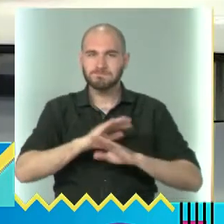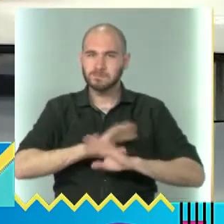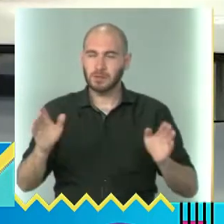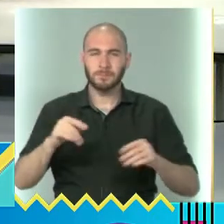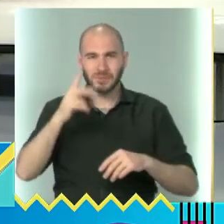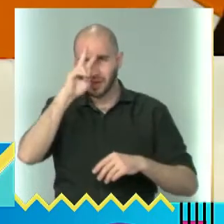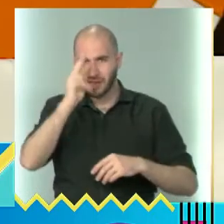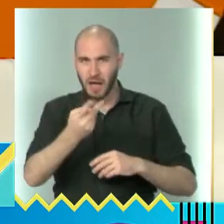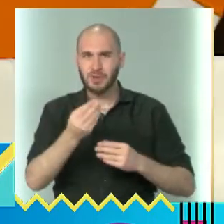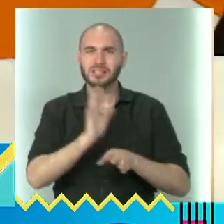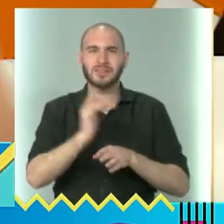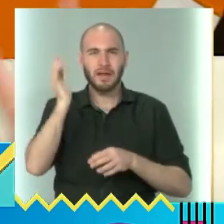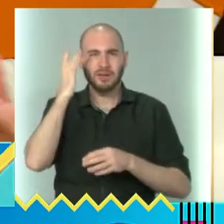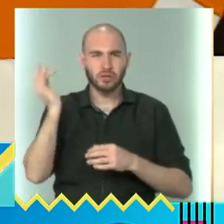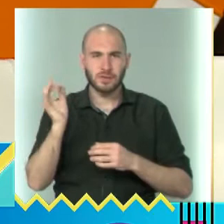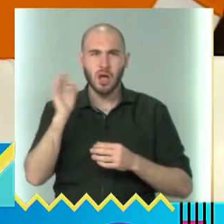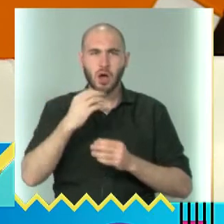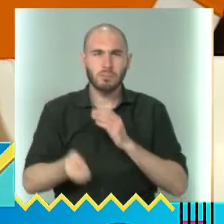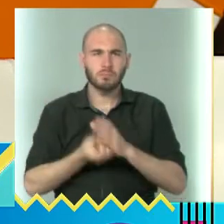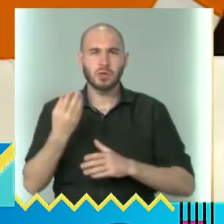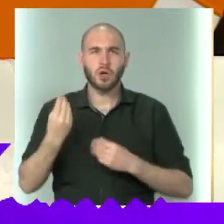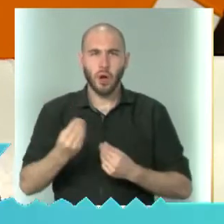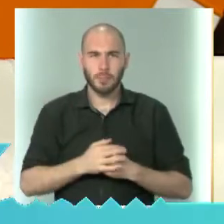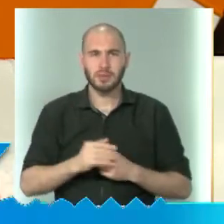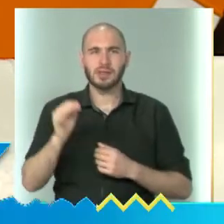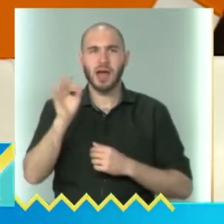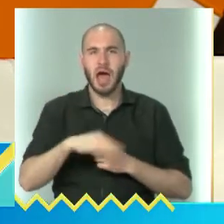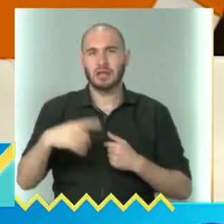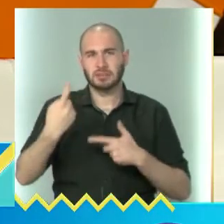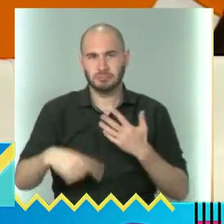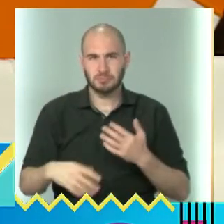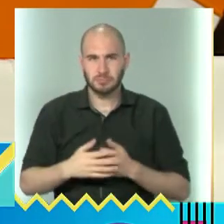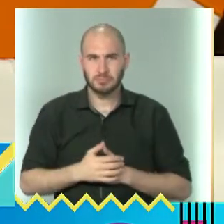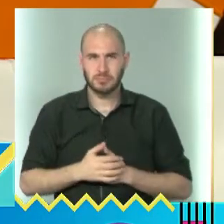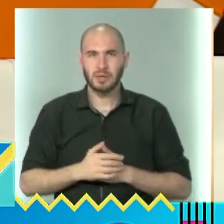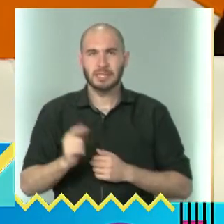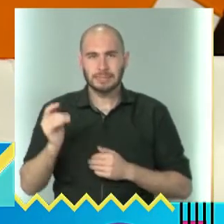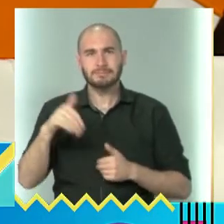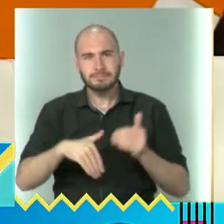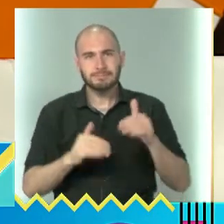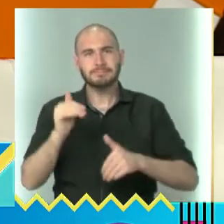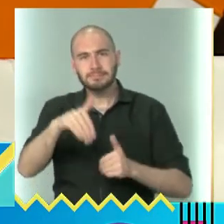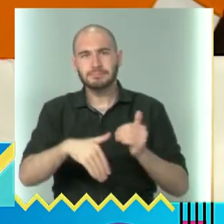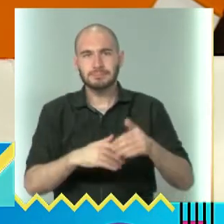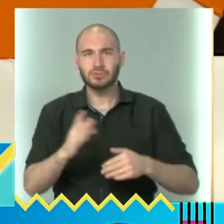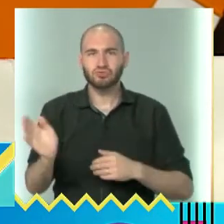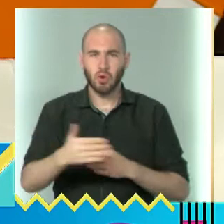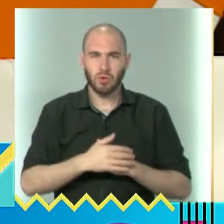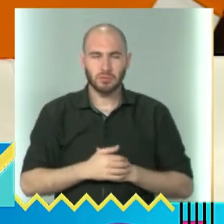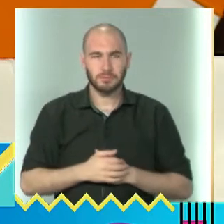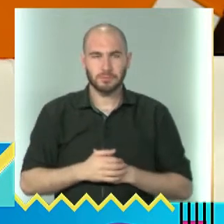el paradigma de qué es lo que era la filosofía, cómo se generaba, o la parte artística y todo, sí va metiéndose verticalmente en todos esos